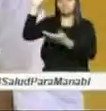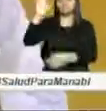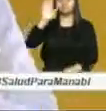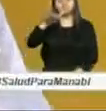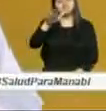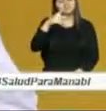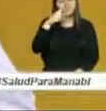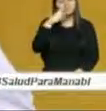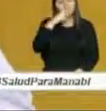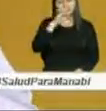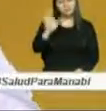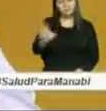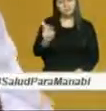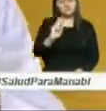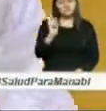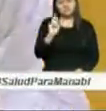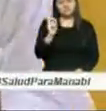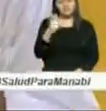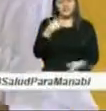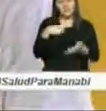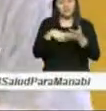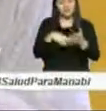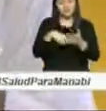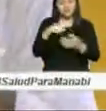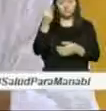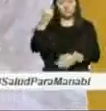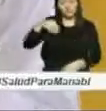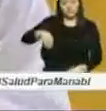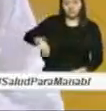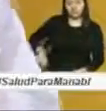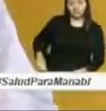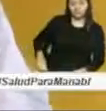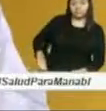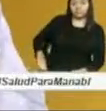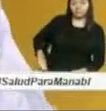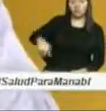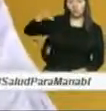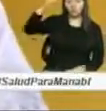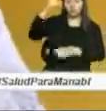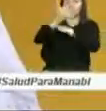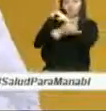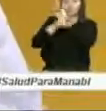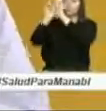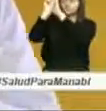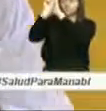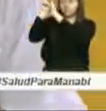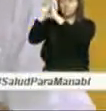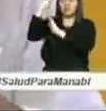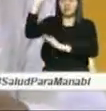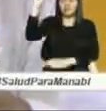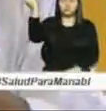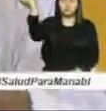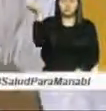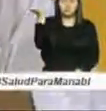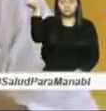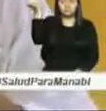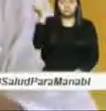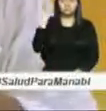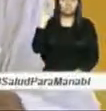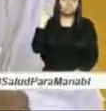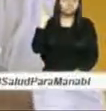están mintiendo. Eso fuera cierto si el Estado se guarda esa plata, si la manda afuera. Pero la va a reinyectar, y